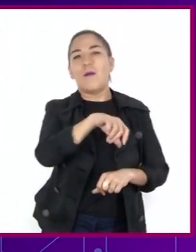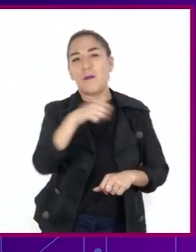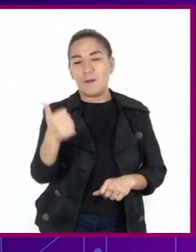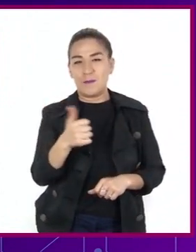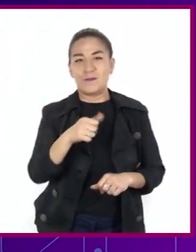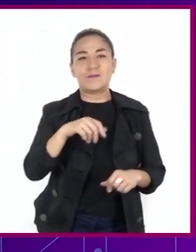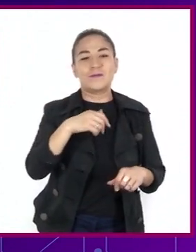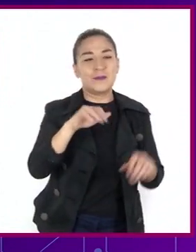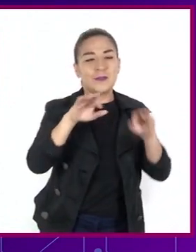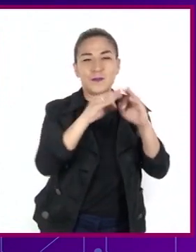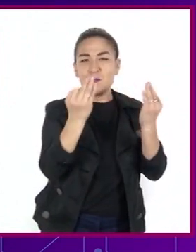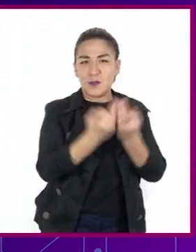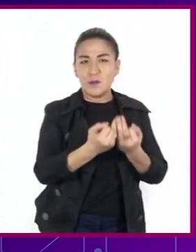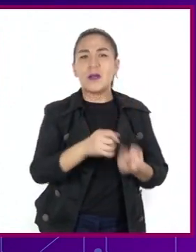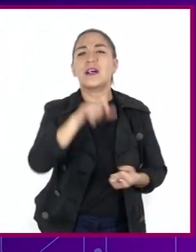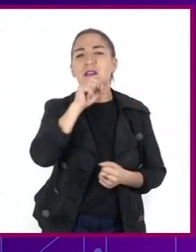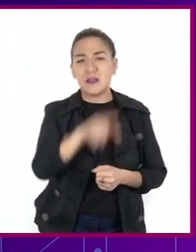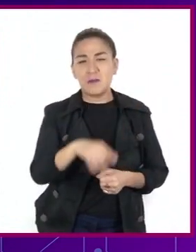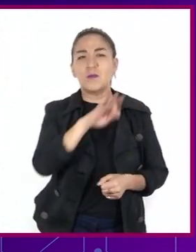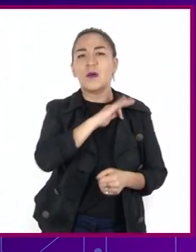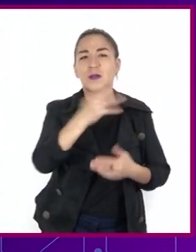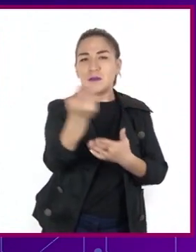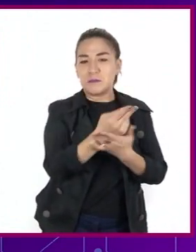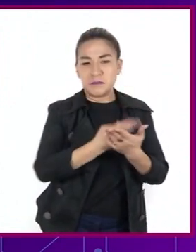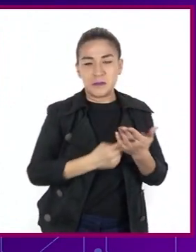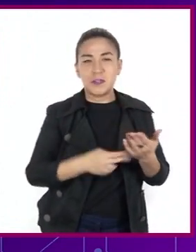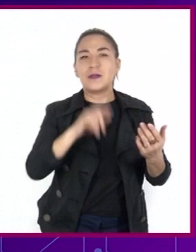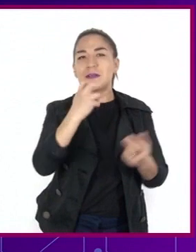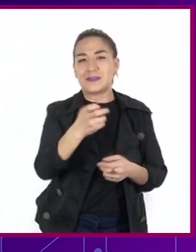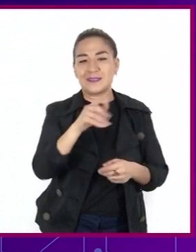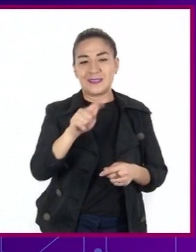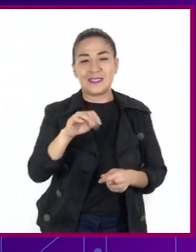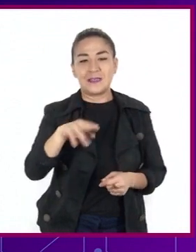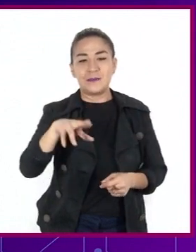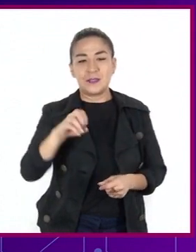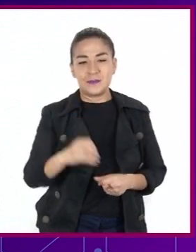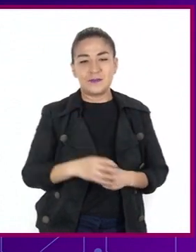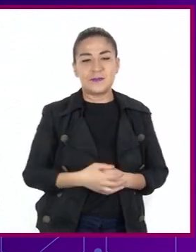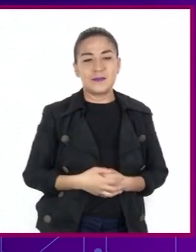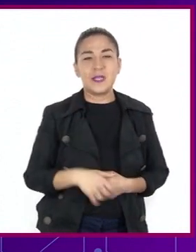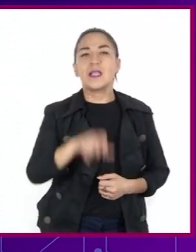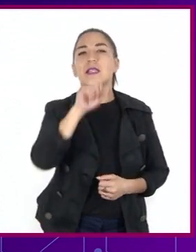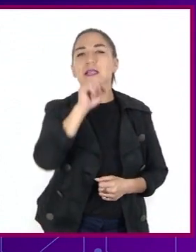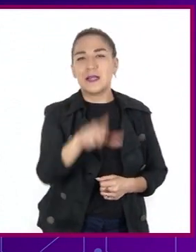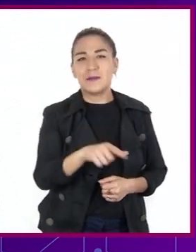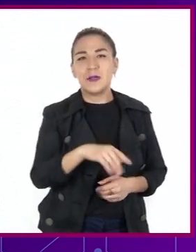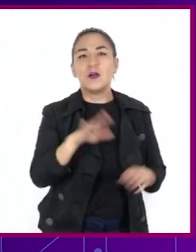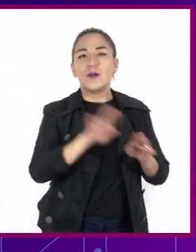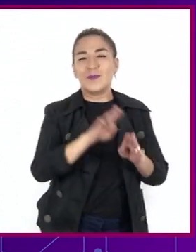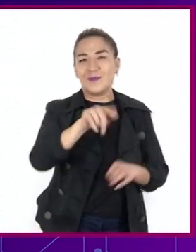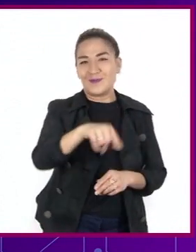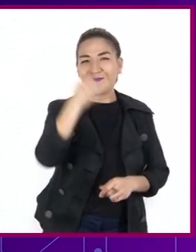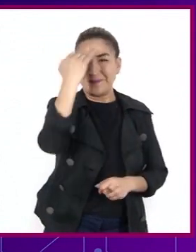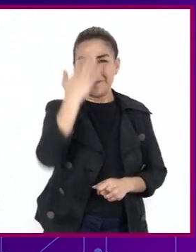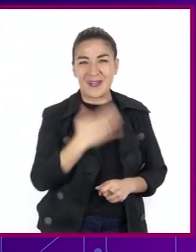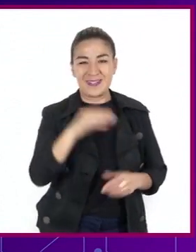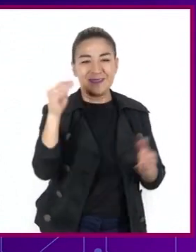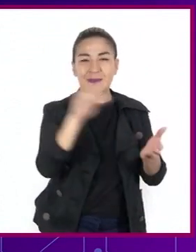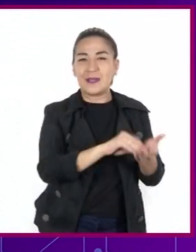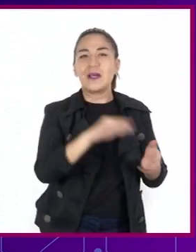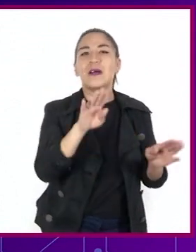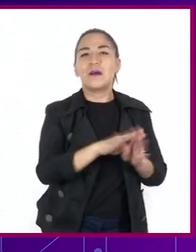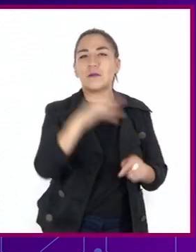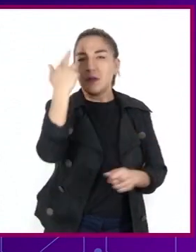término. Incluso se pueden dibujar los siguientes términos. Además, los elementos gráficos de la sucesión se